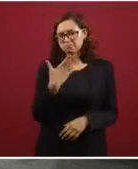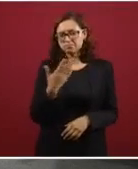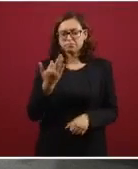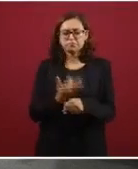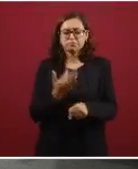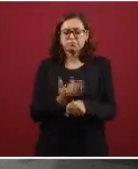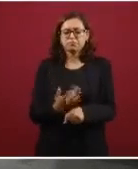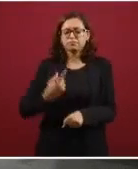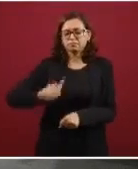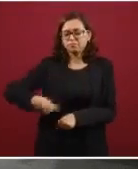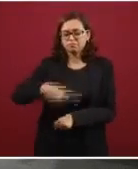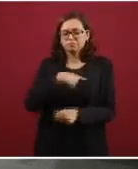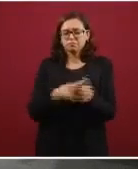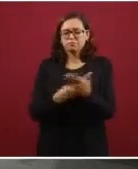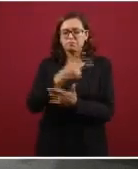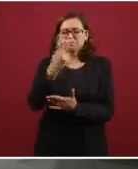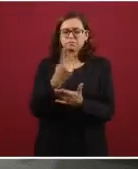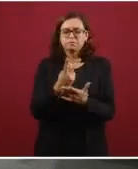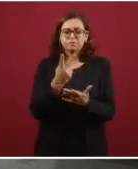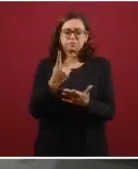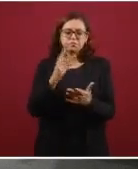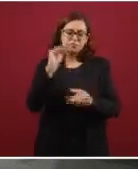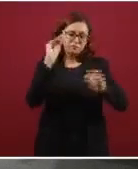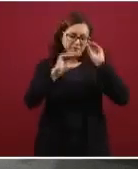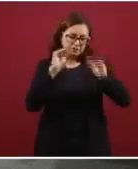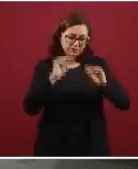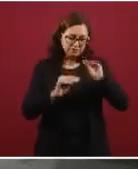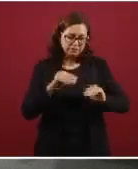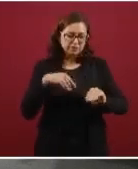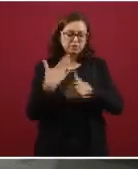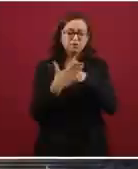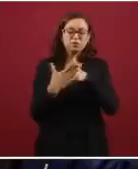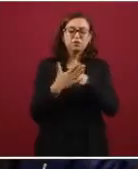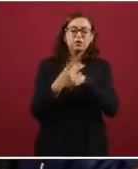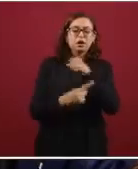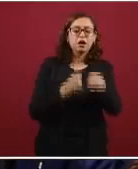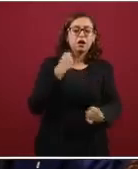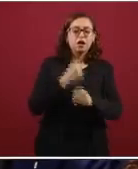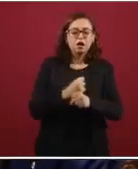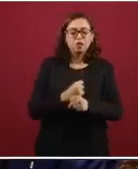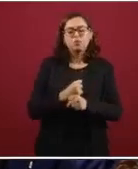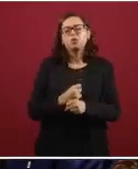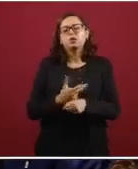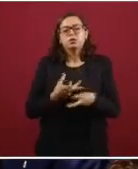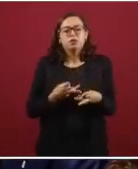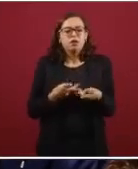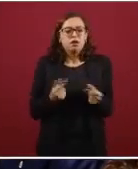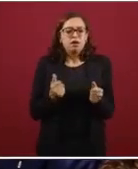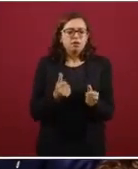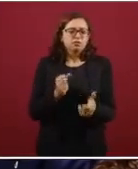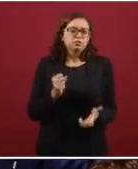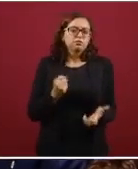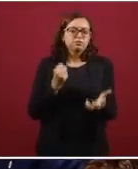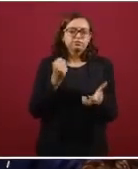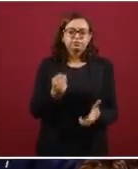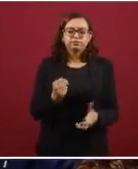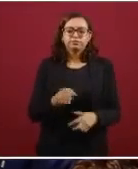ley de ingreso y de presupuesto para el año próximo. Informo a